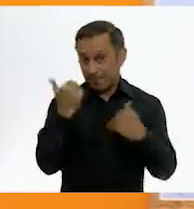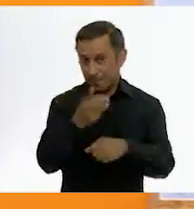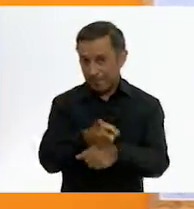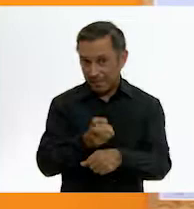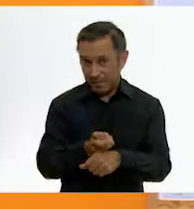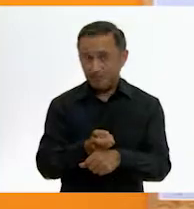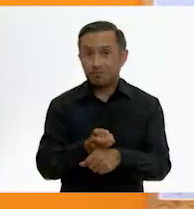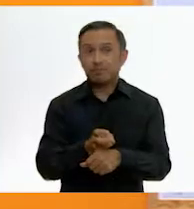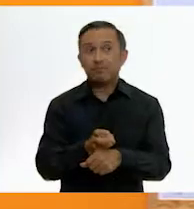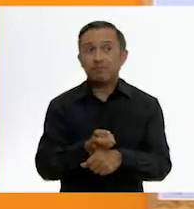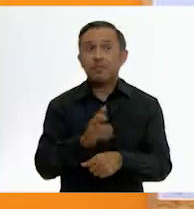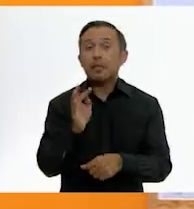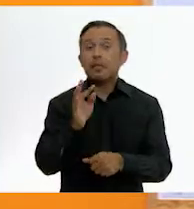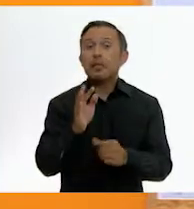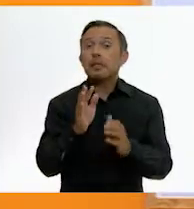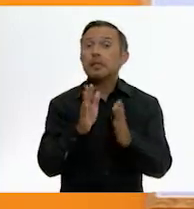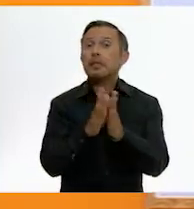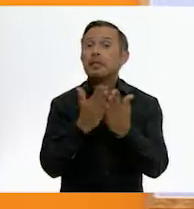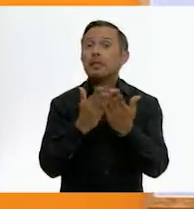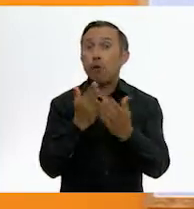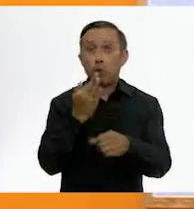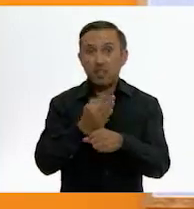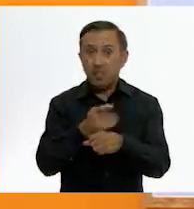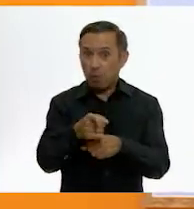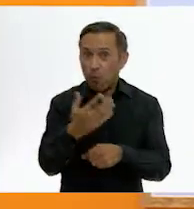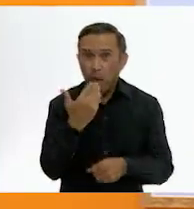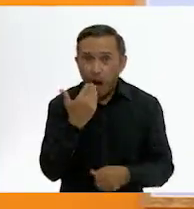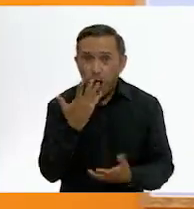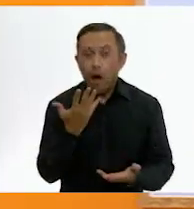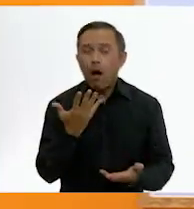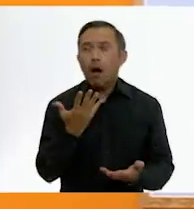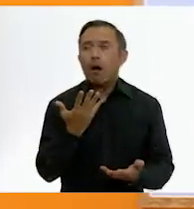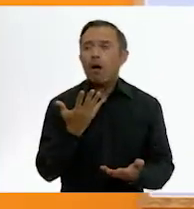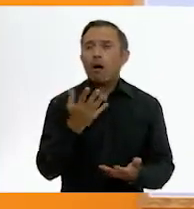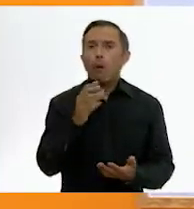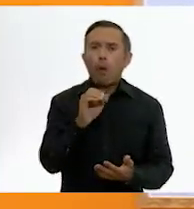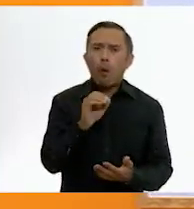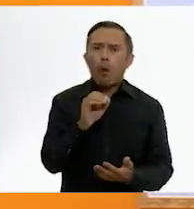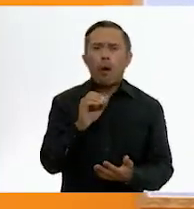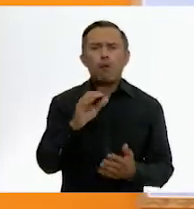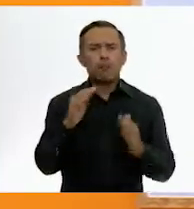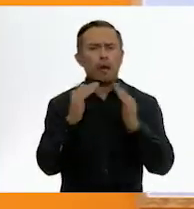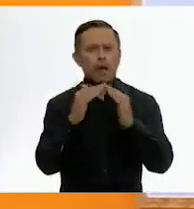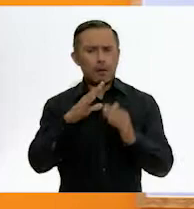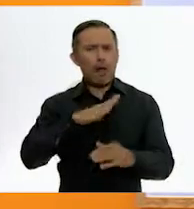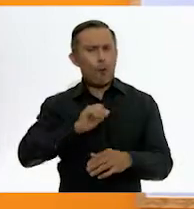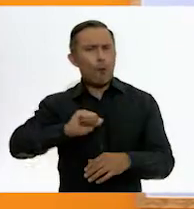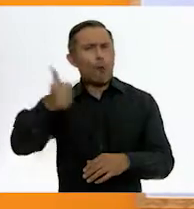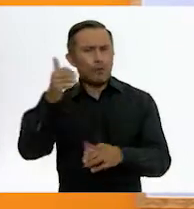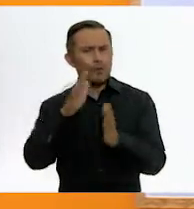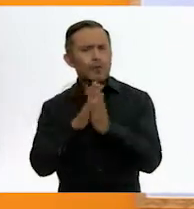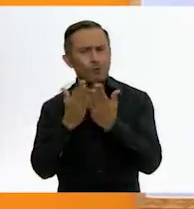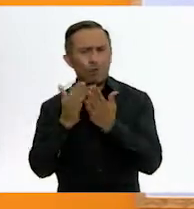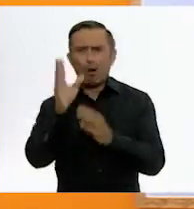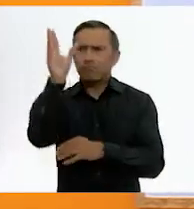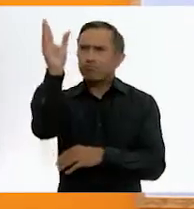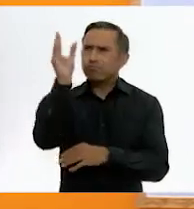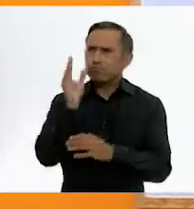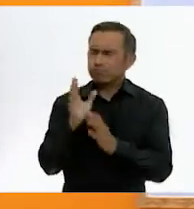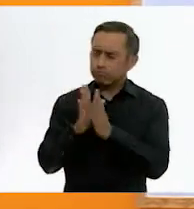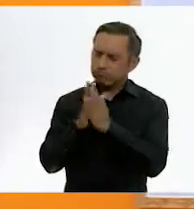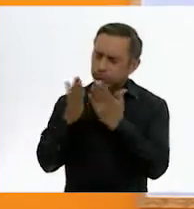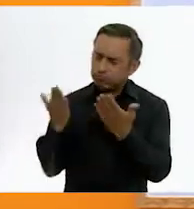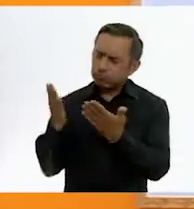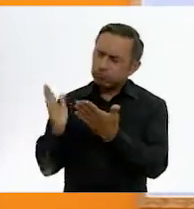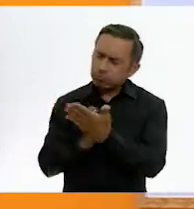no pueden acceder a este libro en este momento o quizá tienen otros libros en casa abran los lean los disfruten